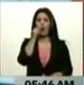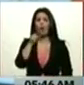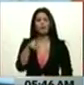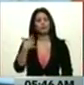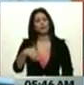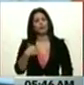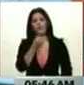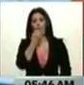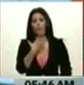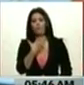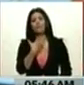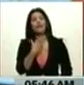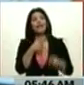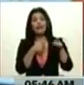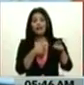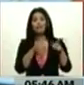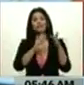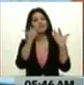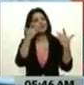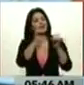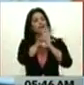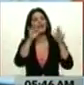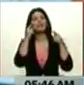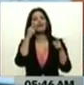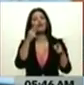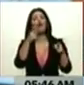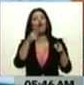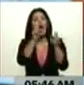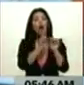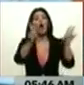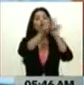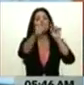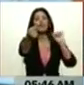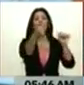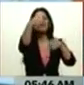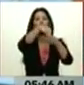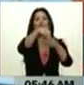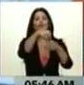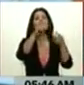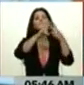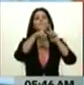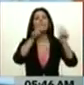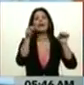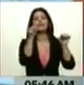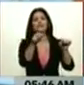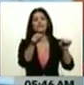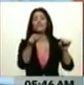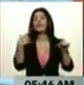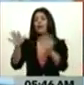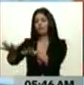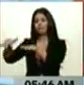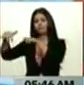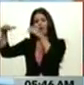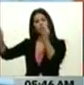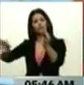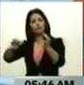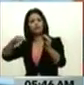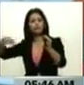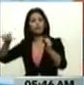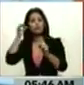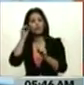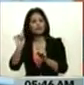Seguridad. Hablando de lo que hay que hablar en el Consejo de Seguridad, de paz, por un lado, con nuestra orquesta sinfónica, pero del